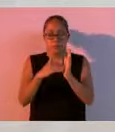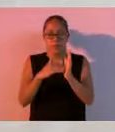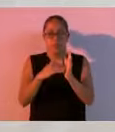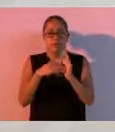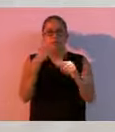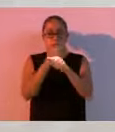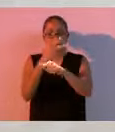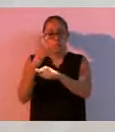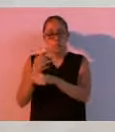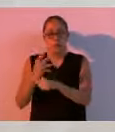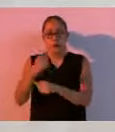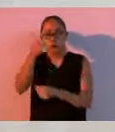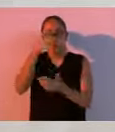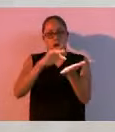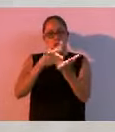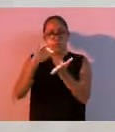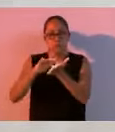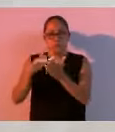con apoyos directos.